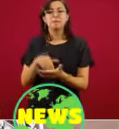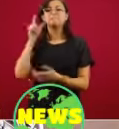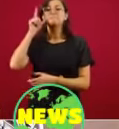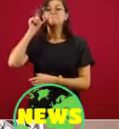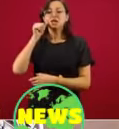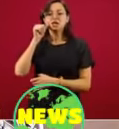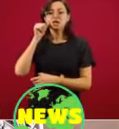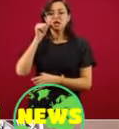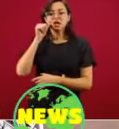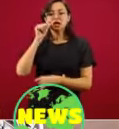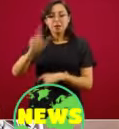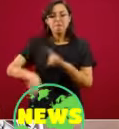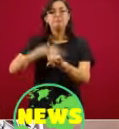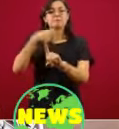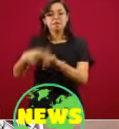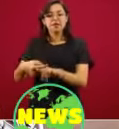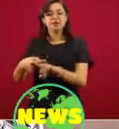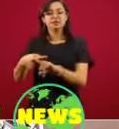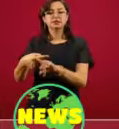mañana